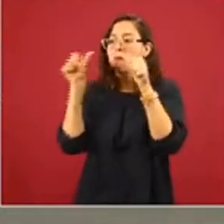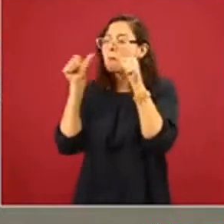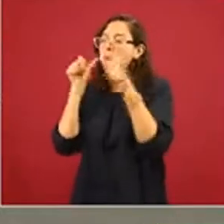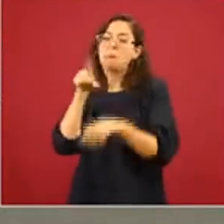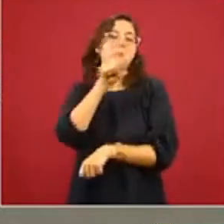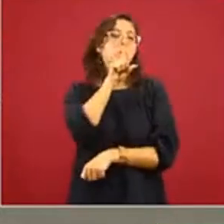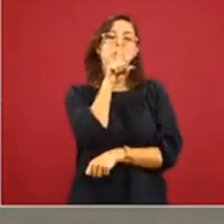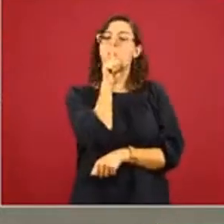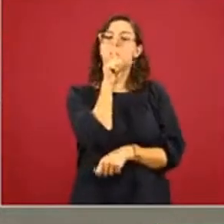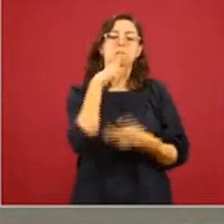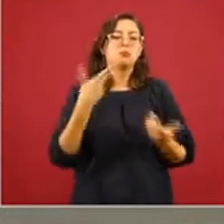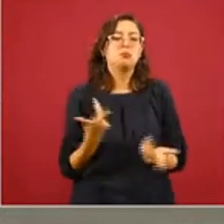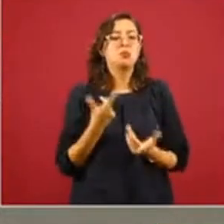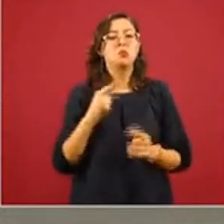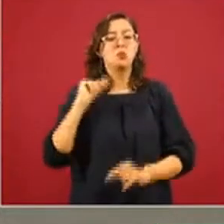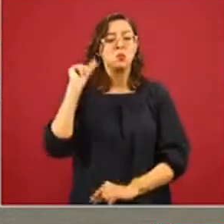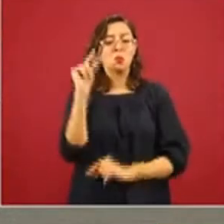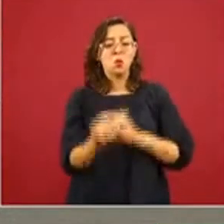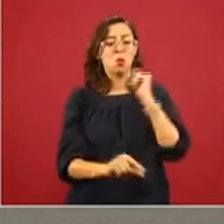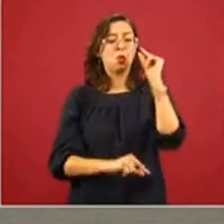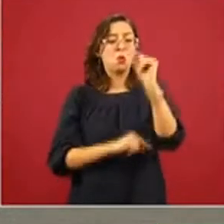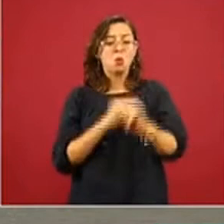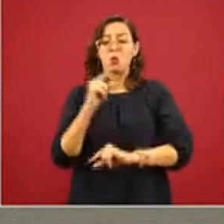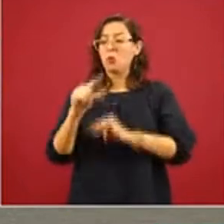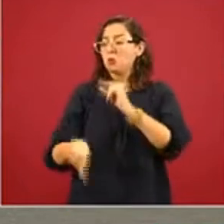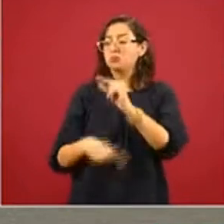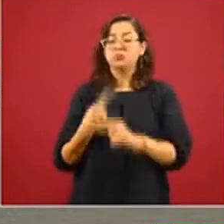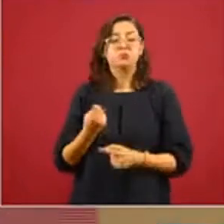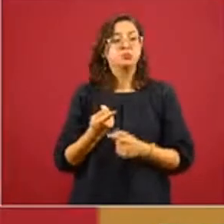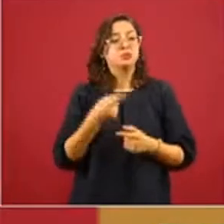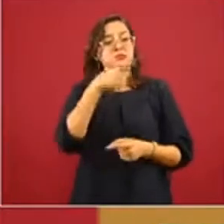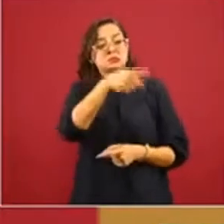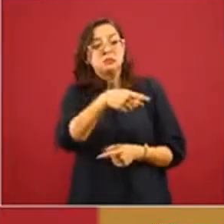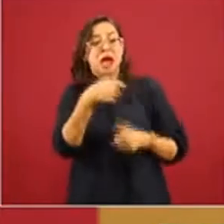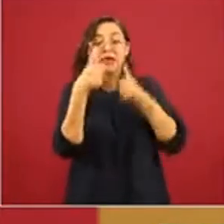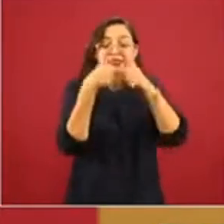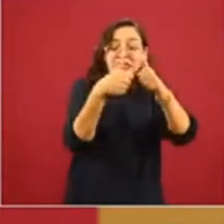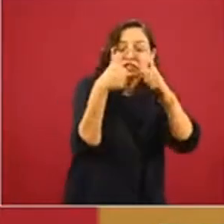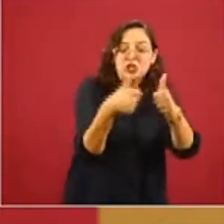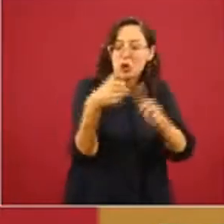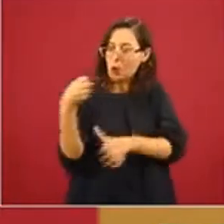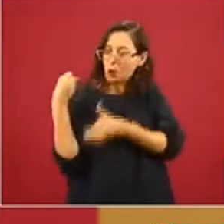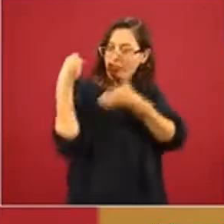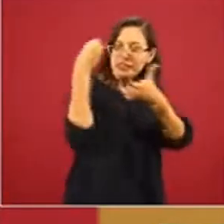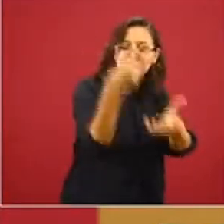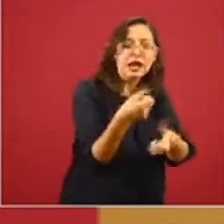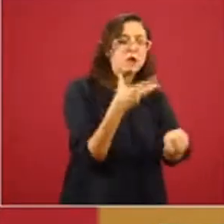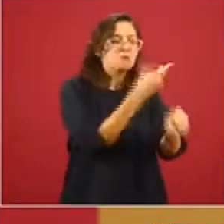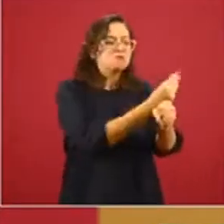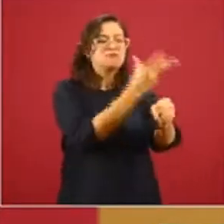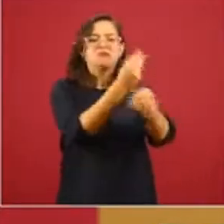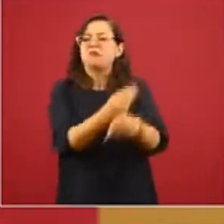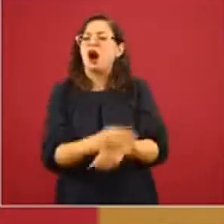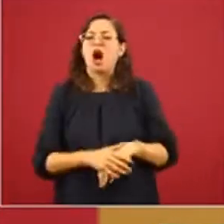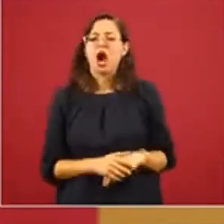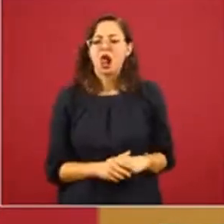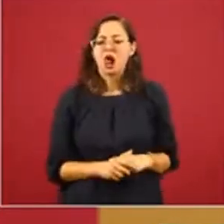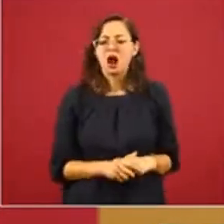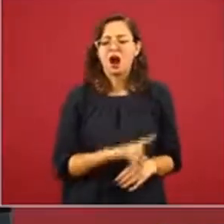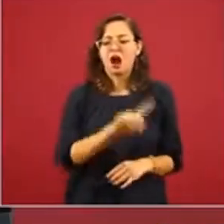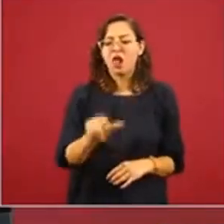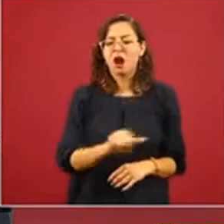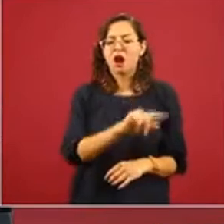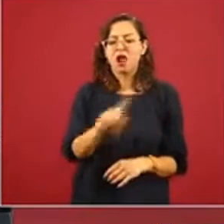fue deteriorando sus instalaciones por falta de servicio, por dispersión en otras cosas